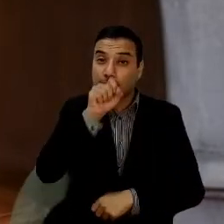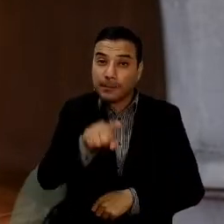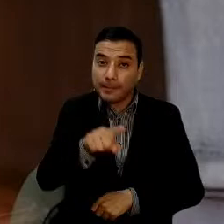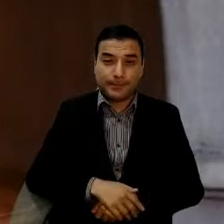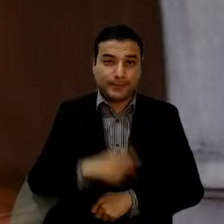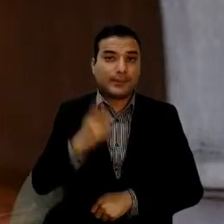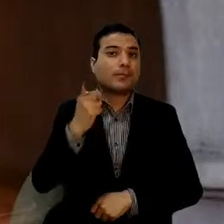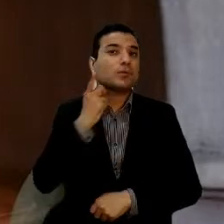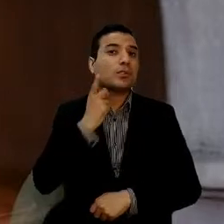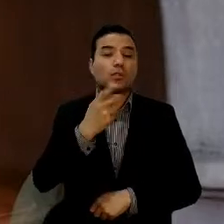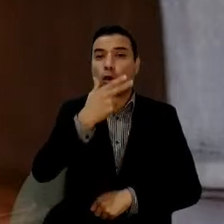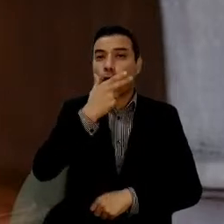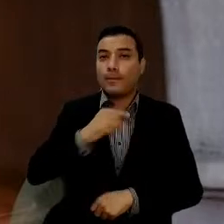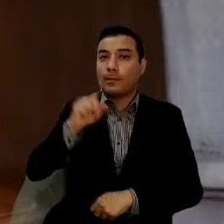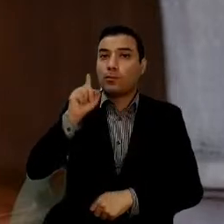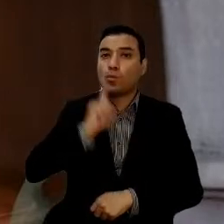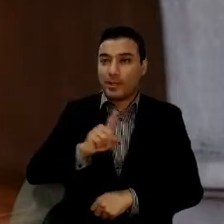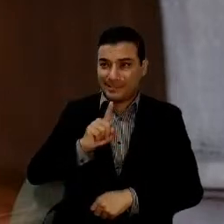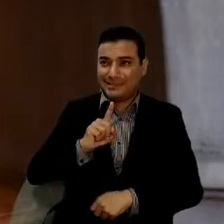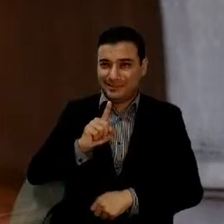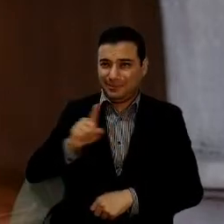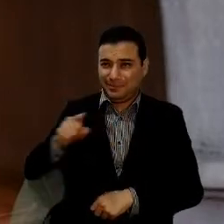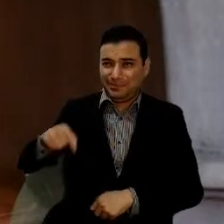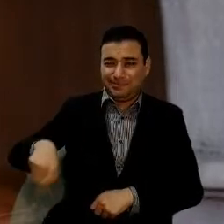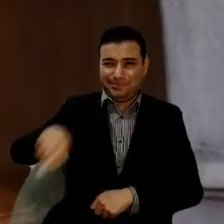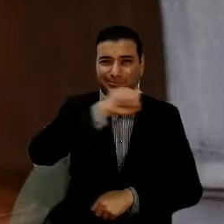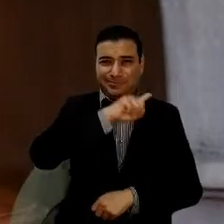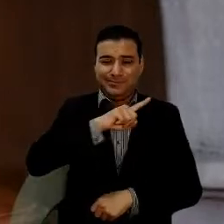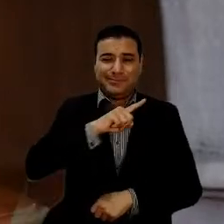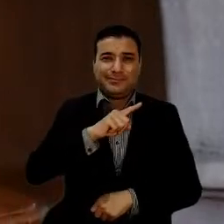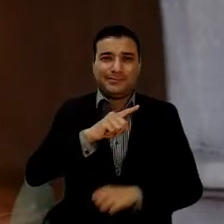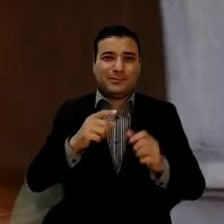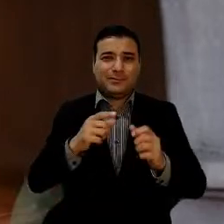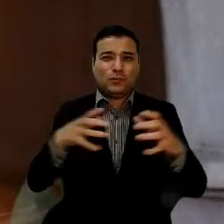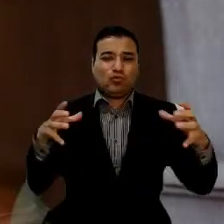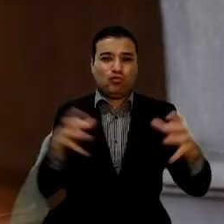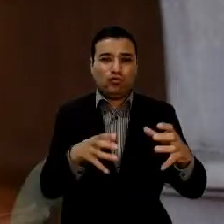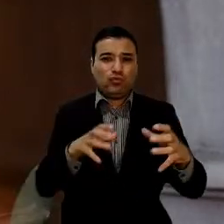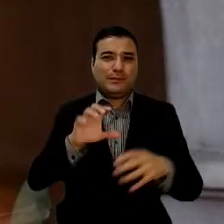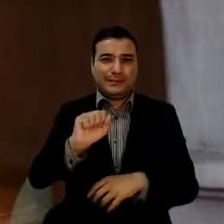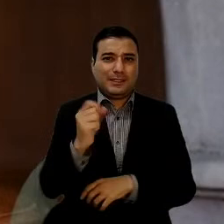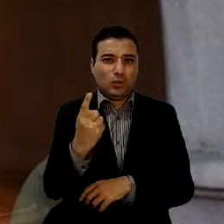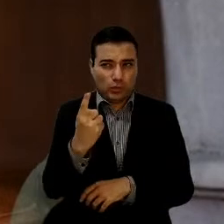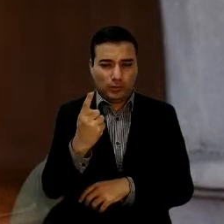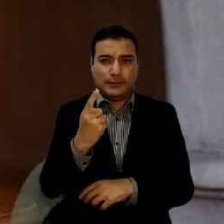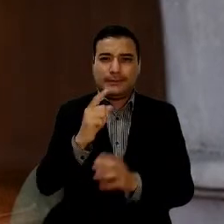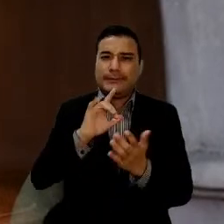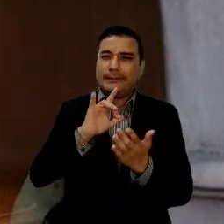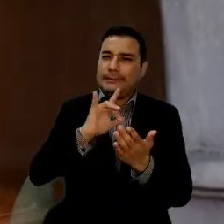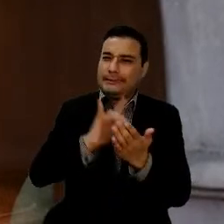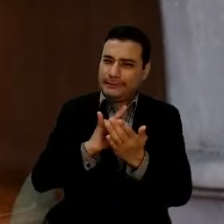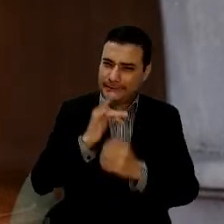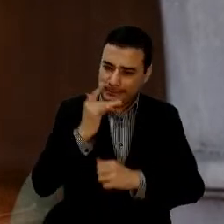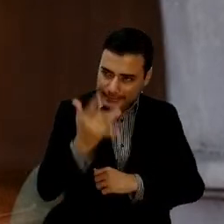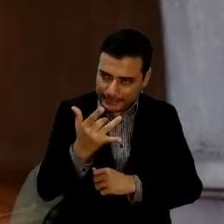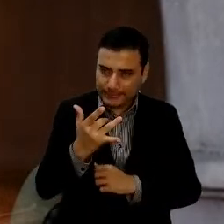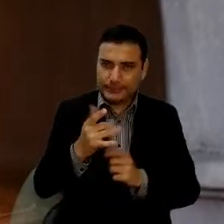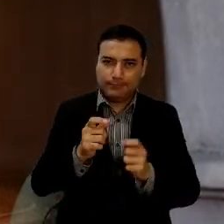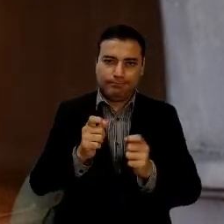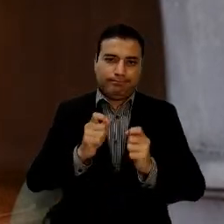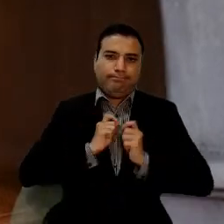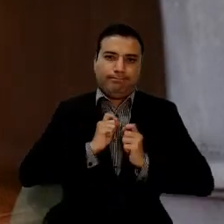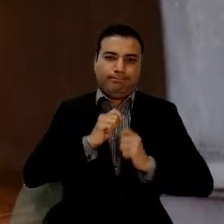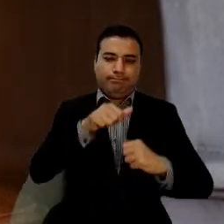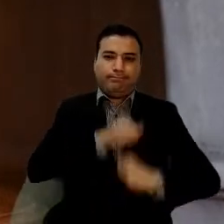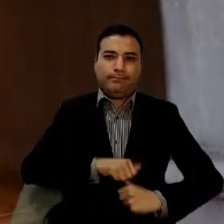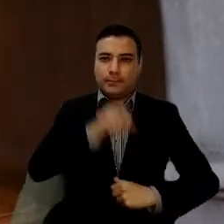diputadas que integran la 61ª legislatura que nos permitió formar parte de este órgano. Gracias a los integrantes de la